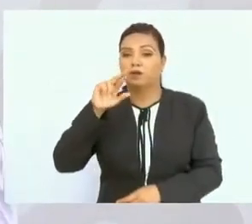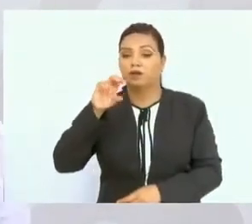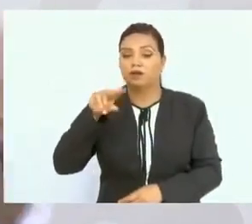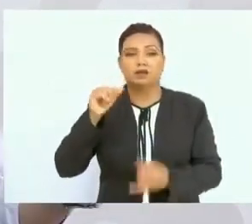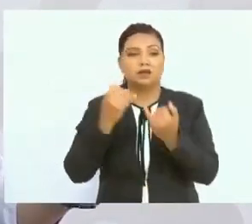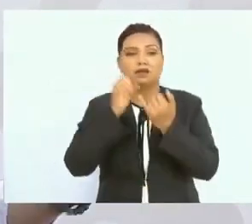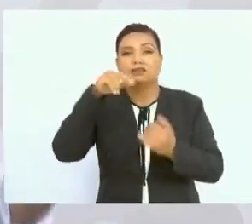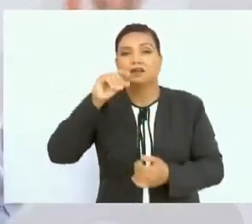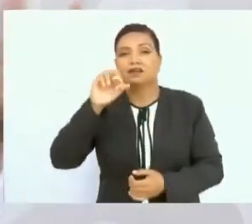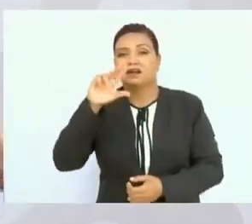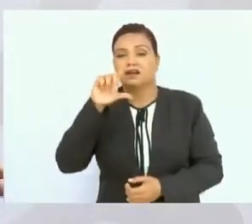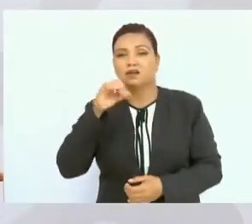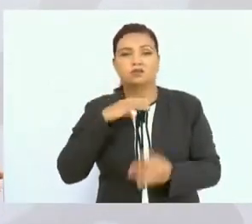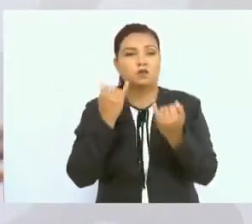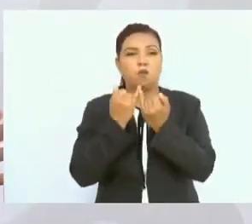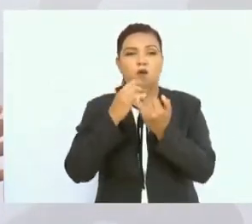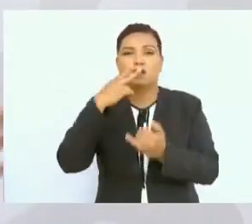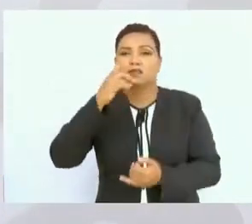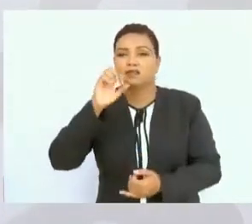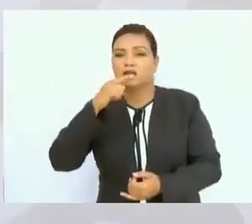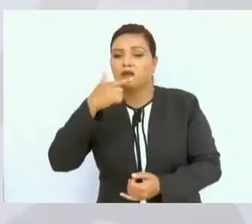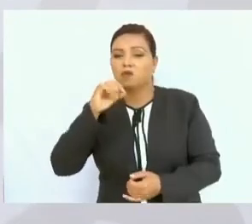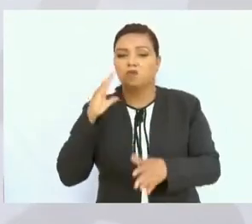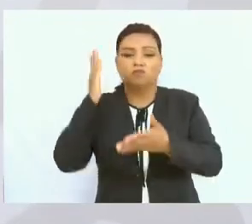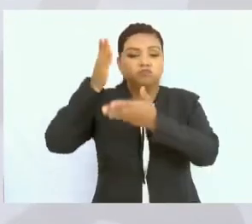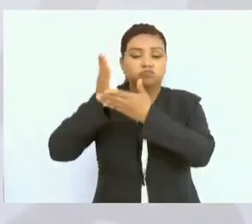San Carlos, estuvimos en Hidalgo, y ahí